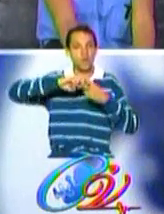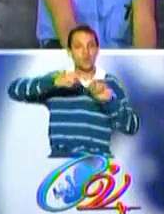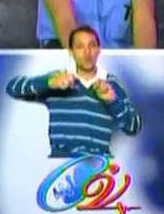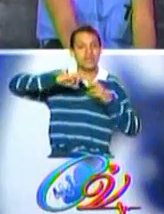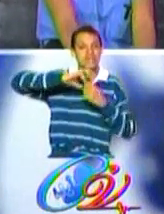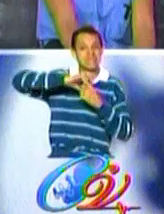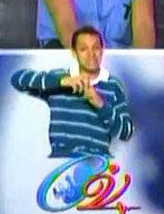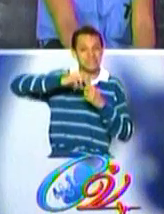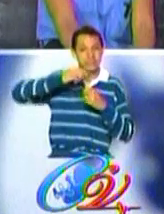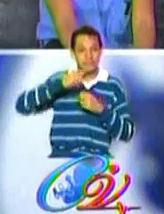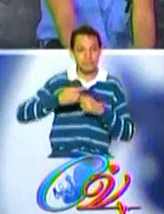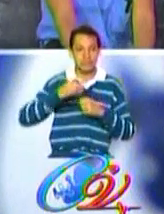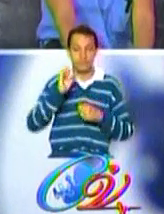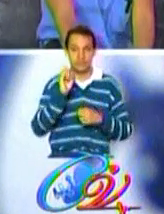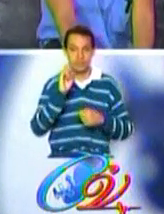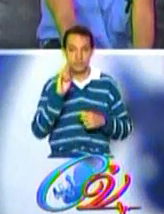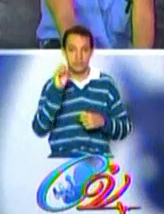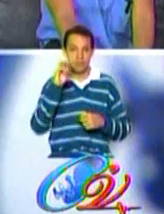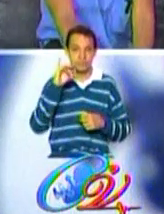de cerámica.